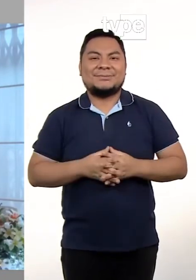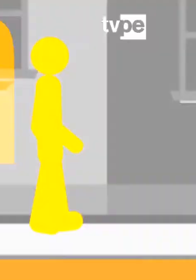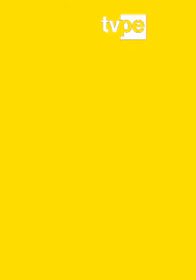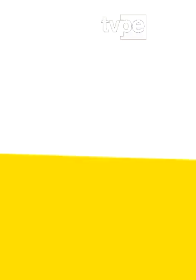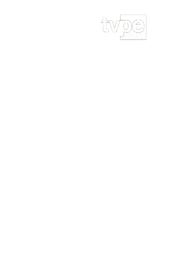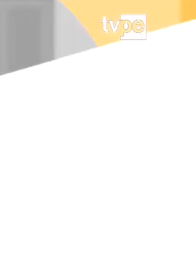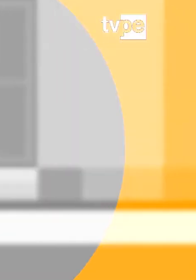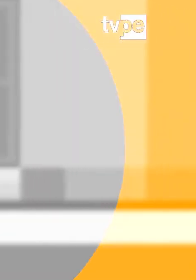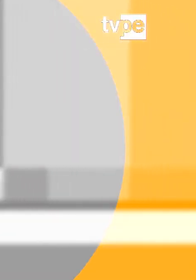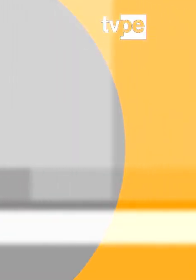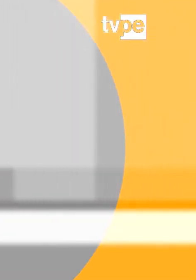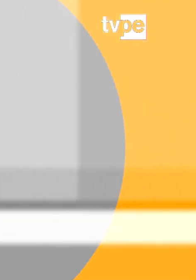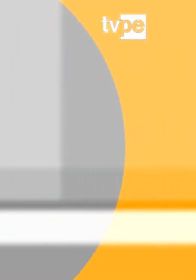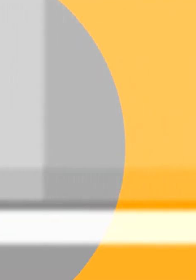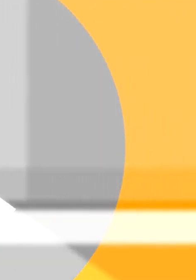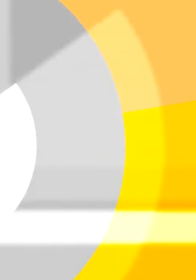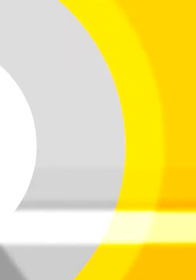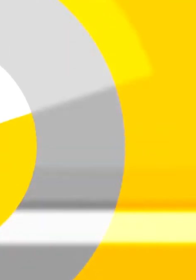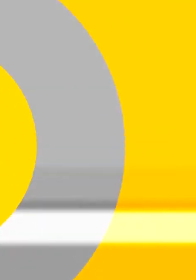Barreras.